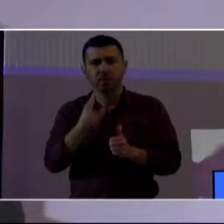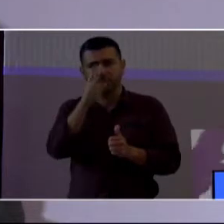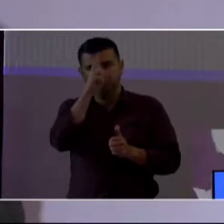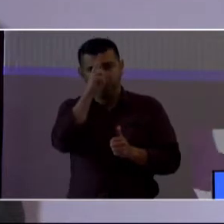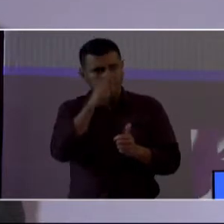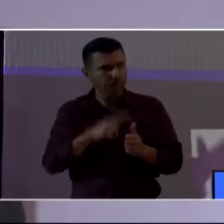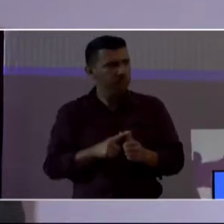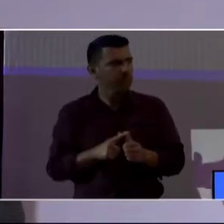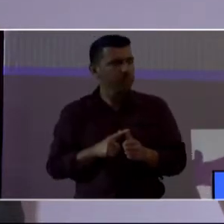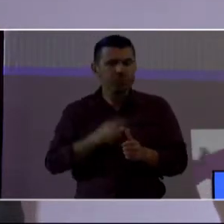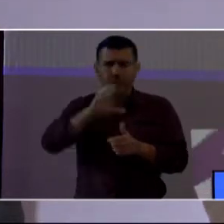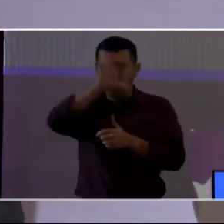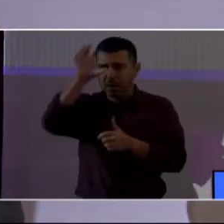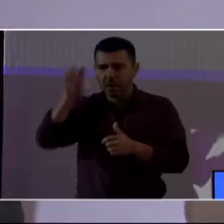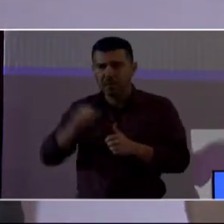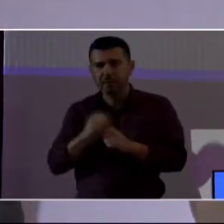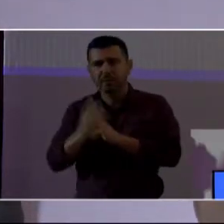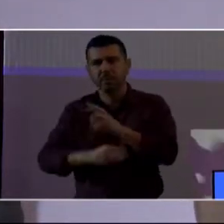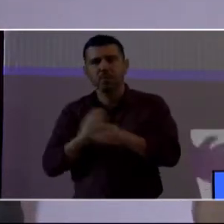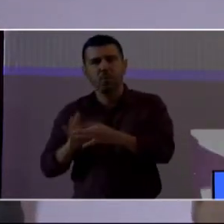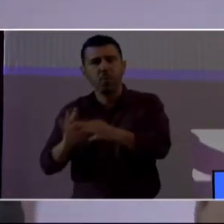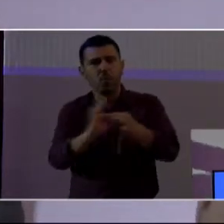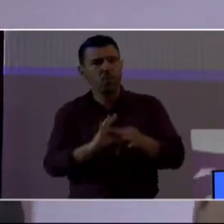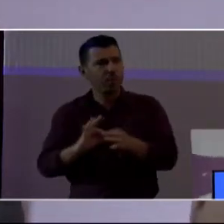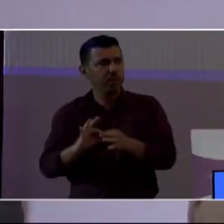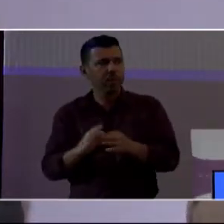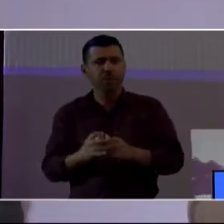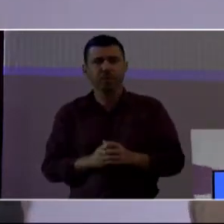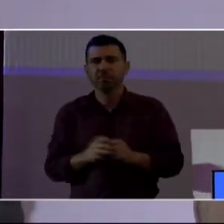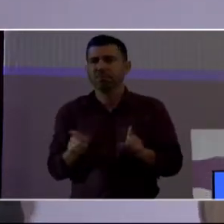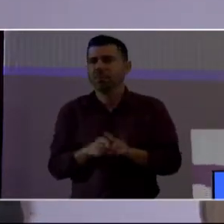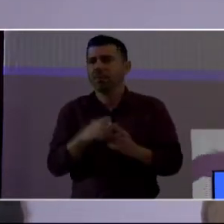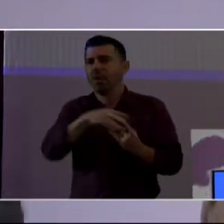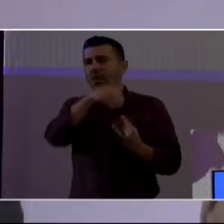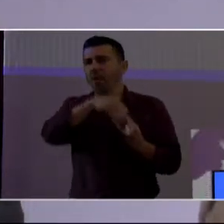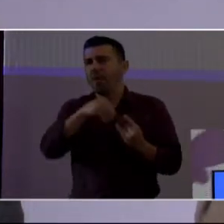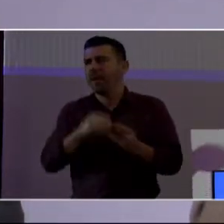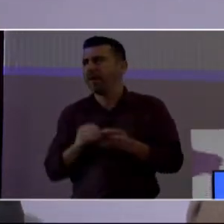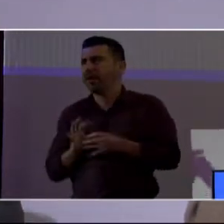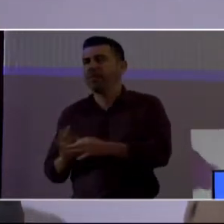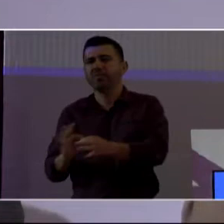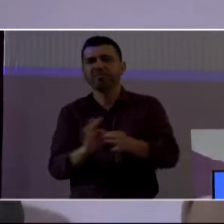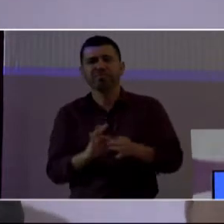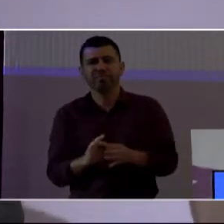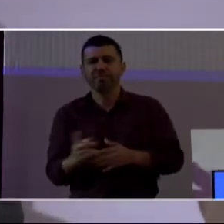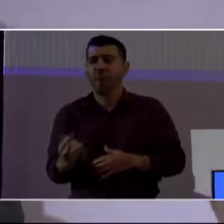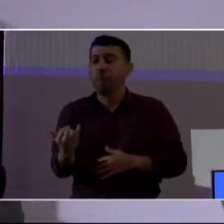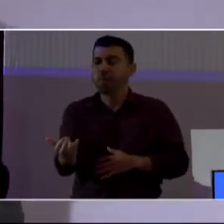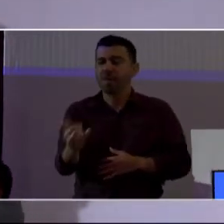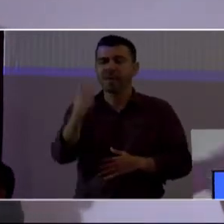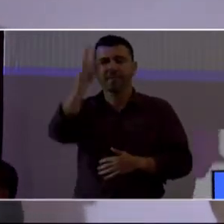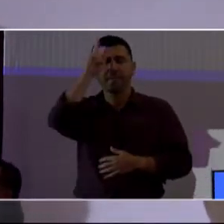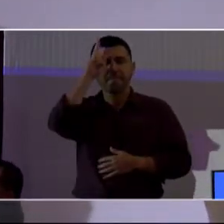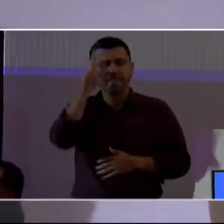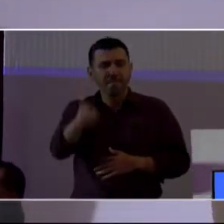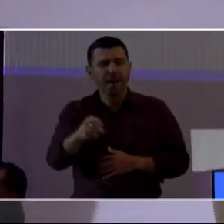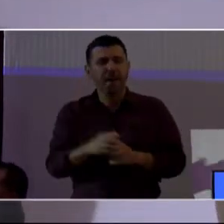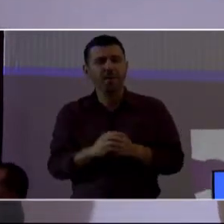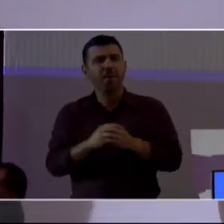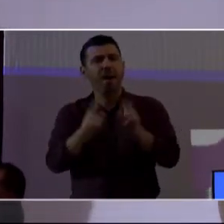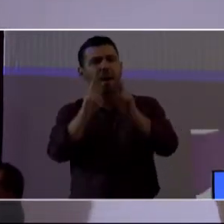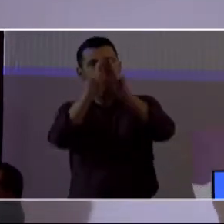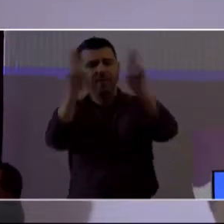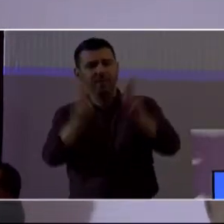terreno como si todos fuéramos miembros de la cooperativa. Usted llega a terreno y encuentra a los del PNUD, los de Naciones Unidas, los miembros de la